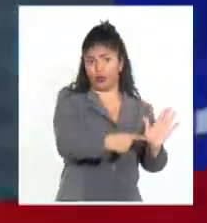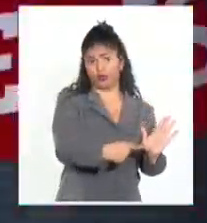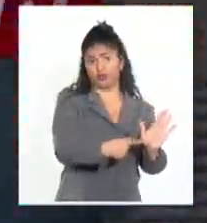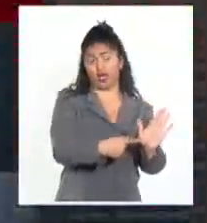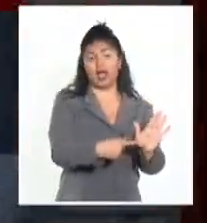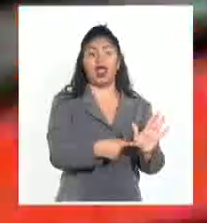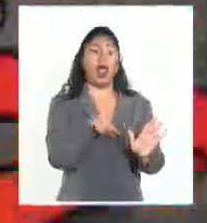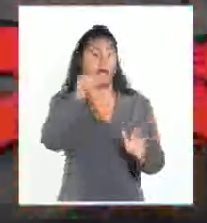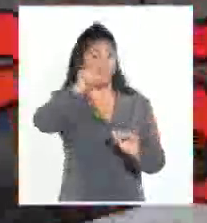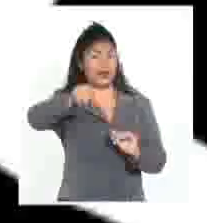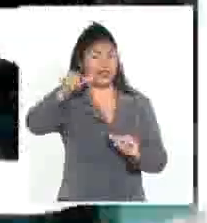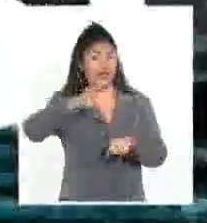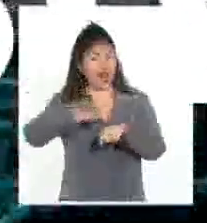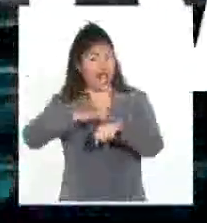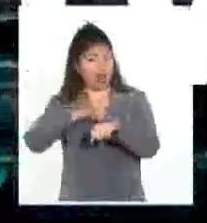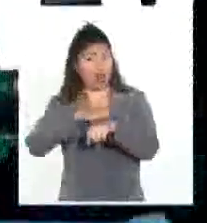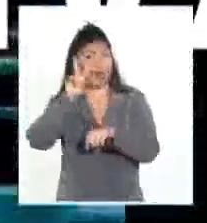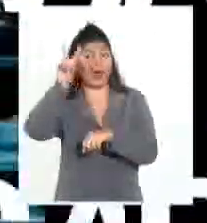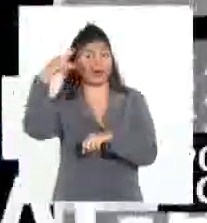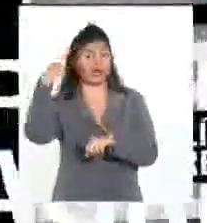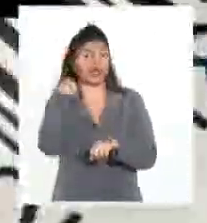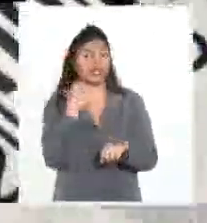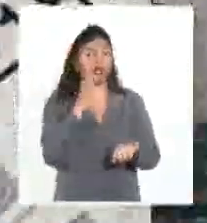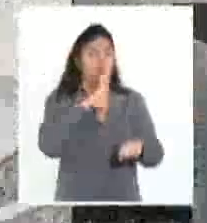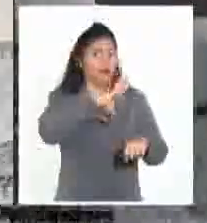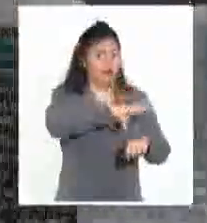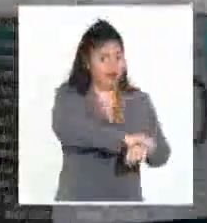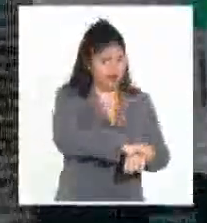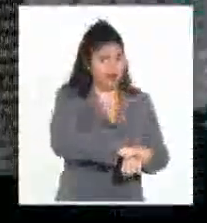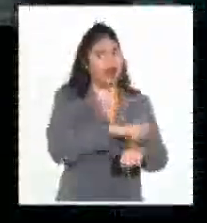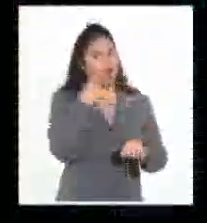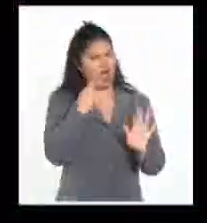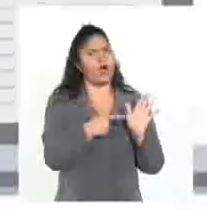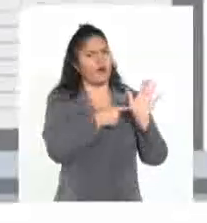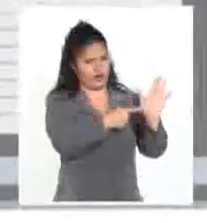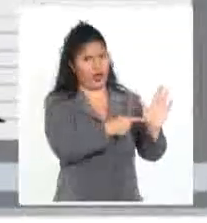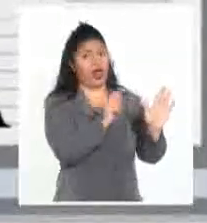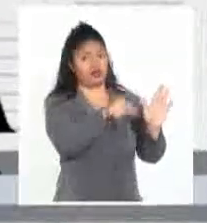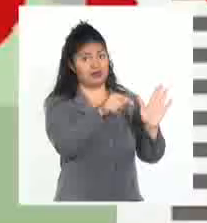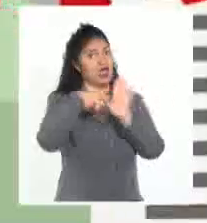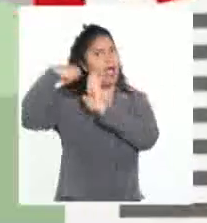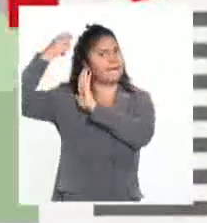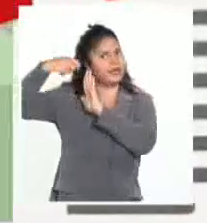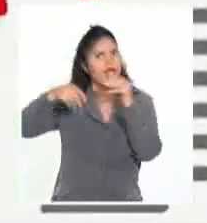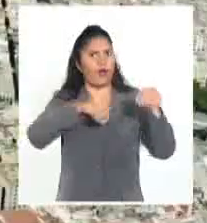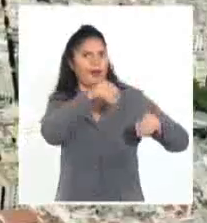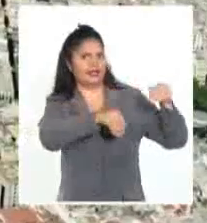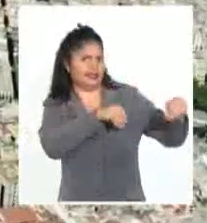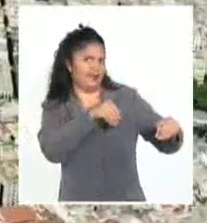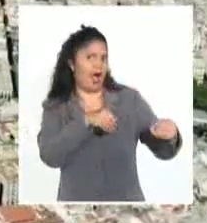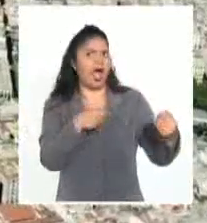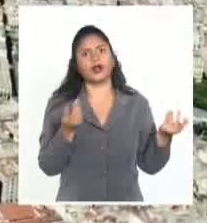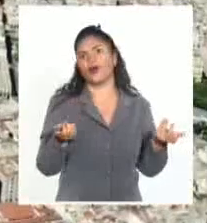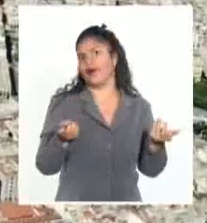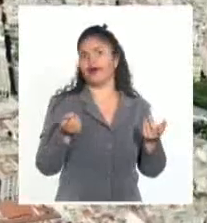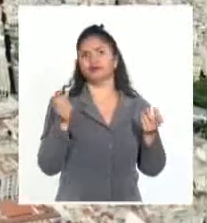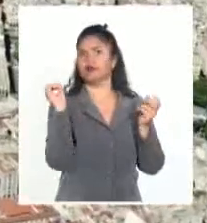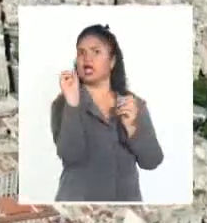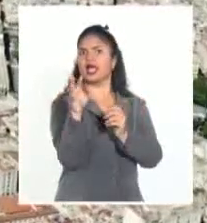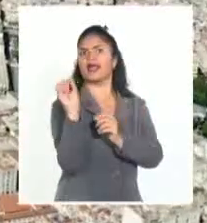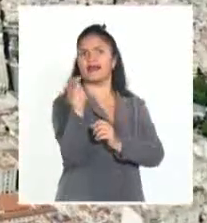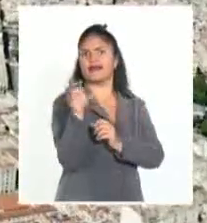hechos hace 2 años se les probó su participación en acciones violentas, vandálicas o que alteraron el orden